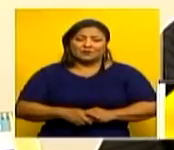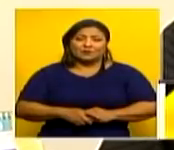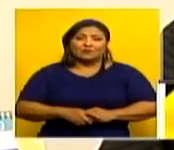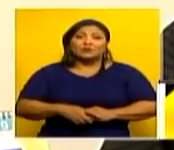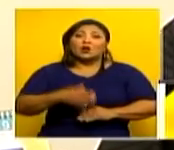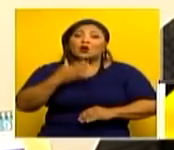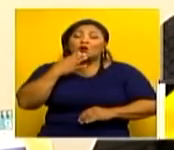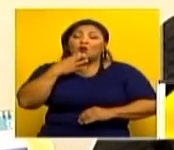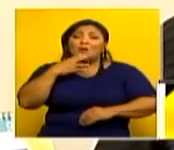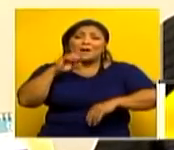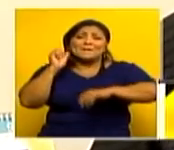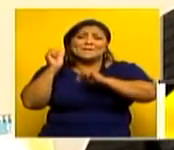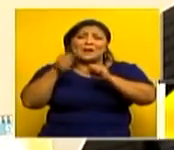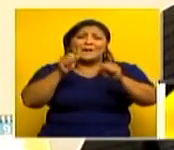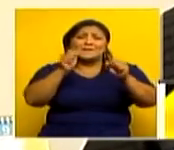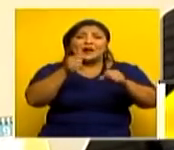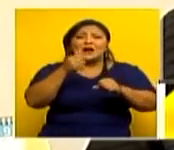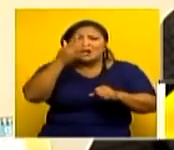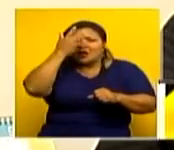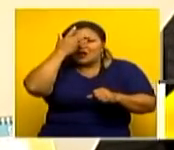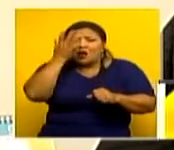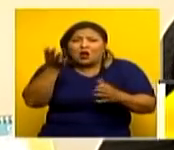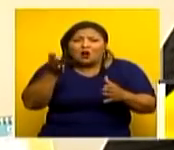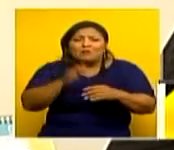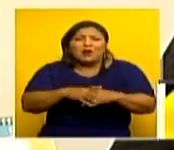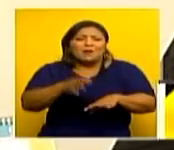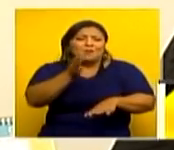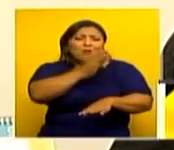Ataca a nuestro uniformado tanto que le ocasiona